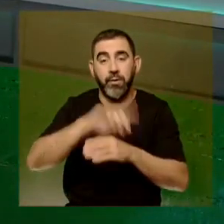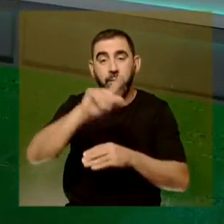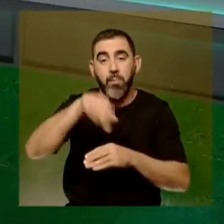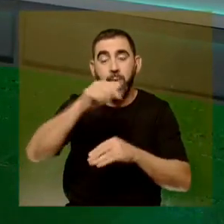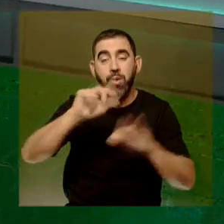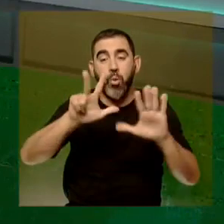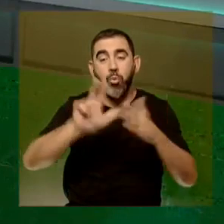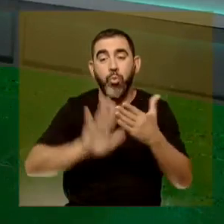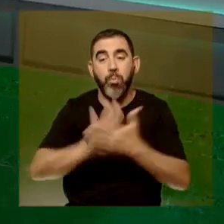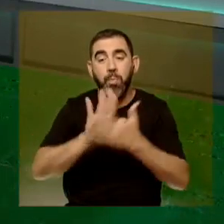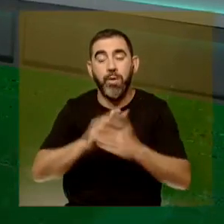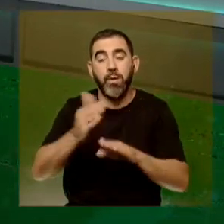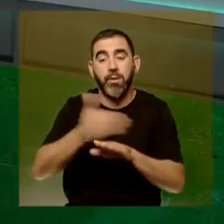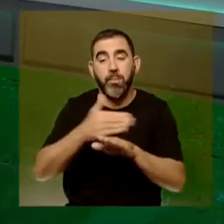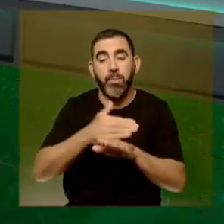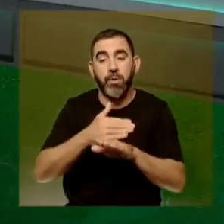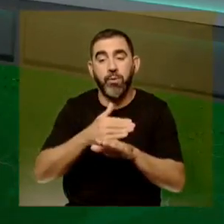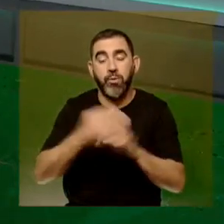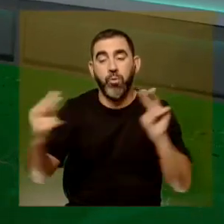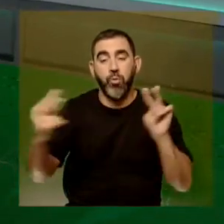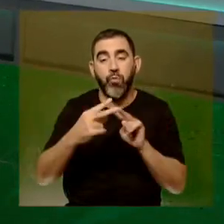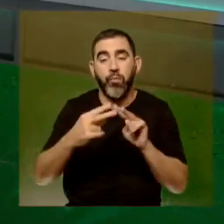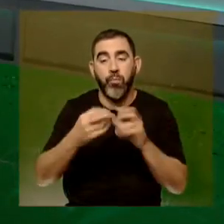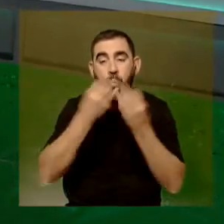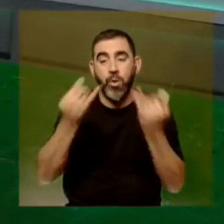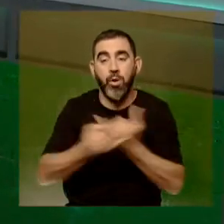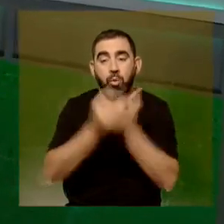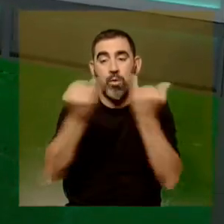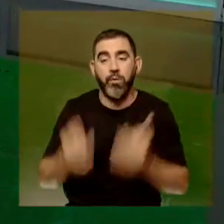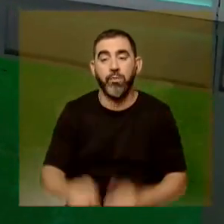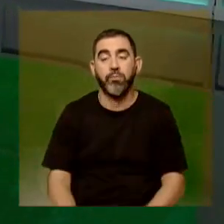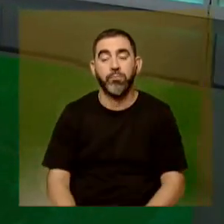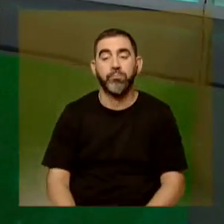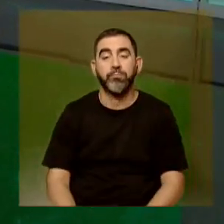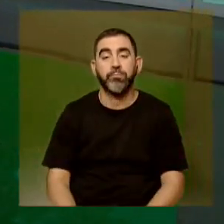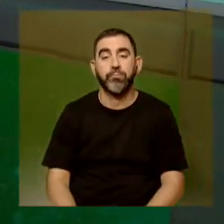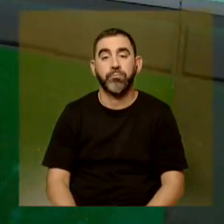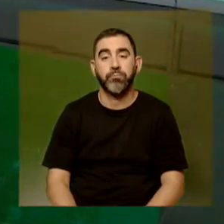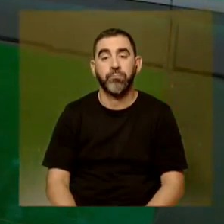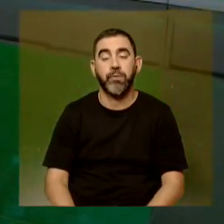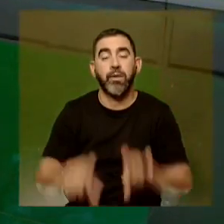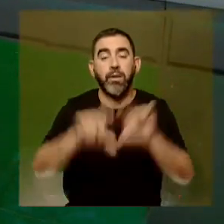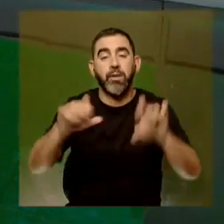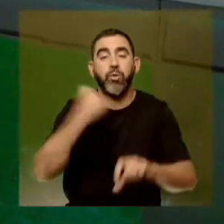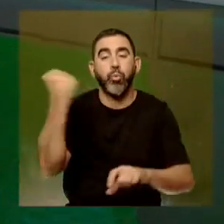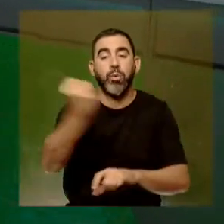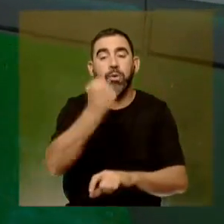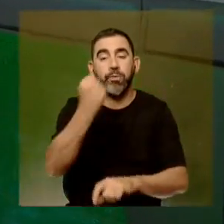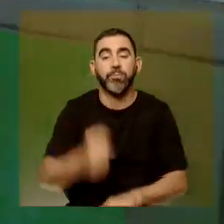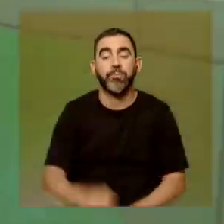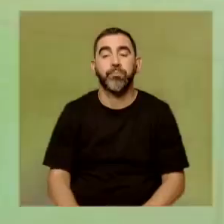y si no, mañana bien tempranito a las 8 con la primera edición de Pilar Teijeiro. Que pasen bien, nos dejamos con los principales titulares.